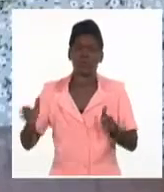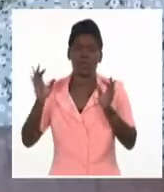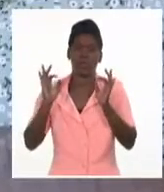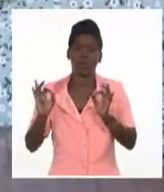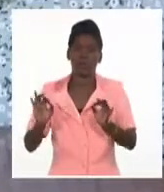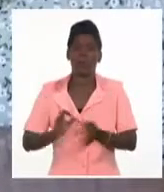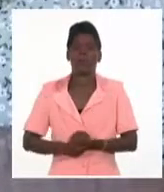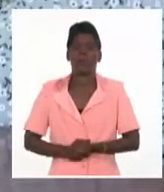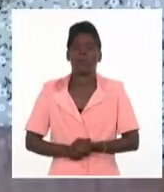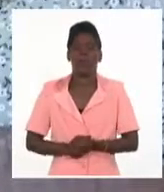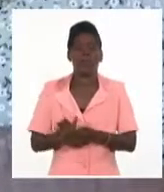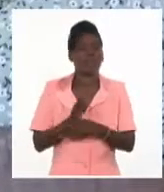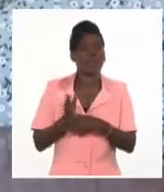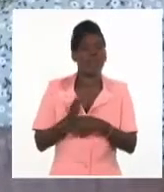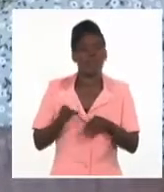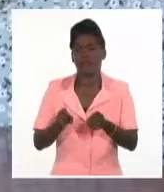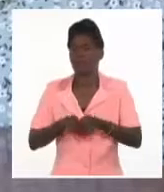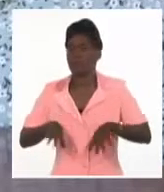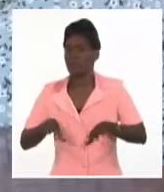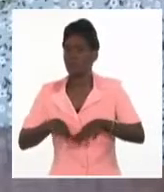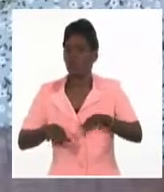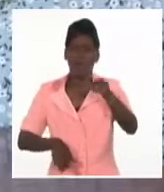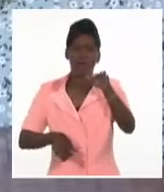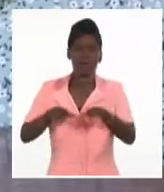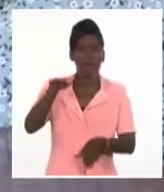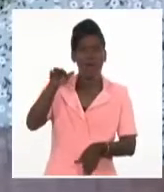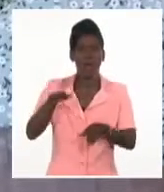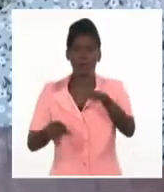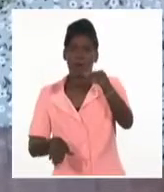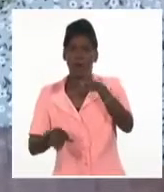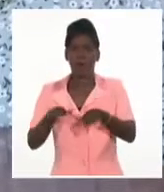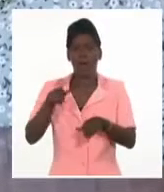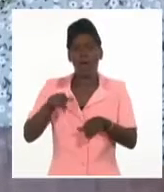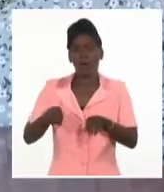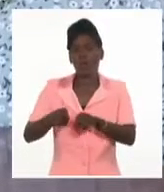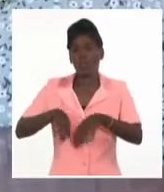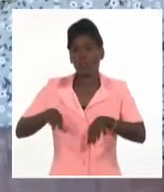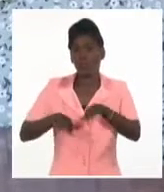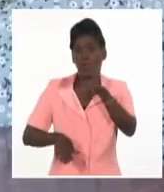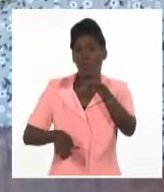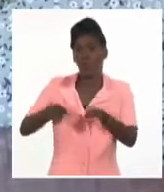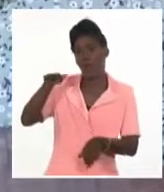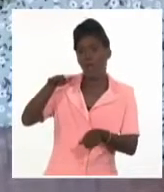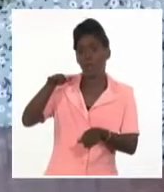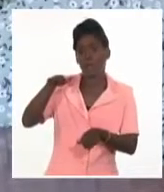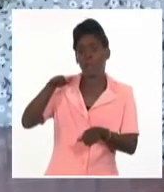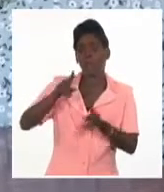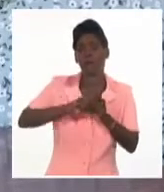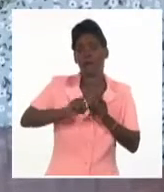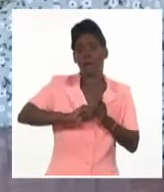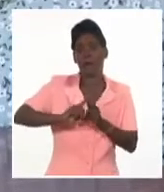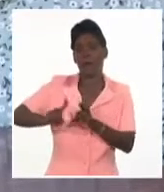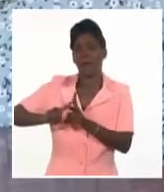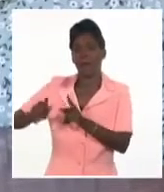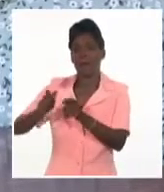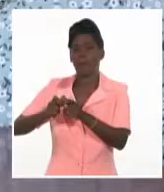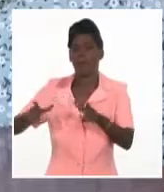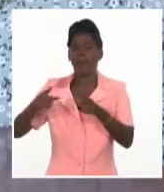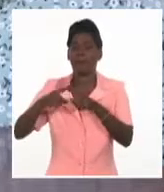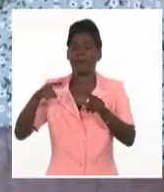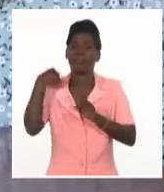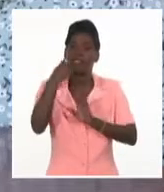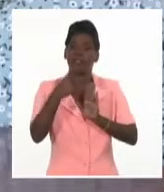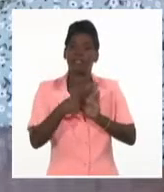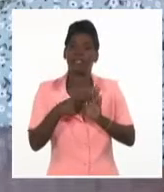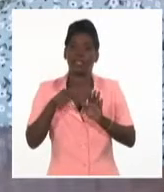con diferentes momentos de alzas y de bajas. Hoy vivimos una etapa de alza migratoria, pero con características diferentes. La